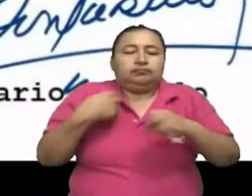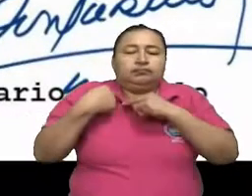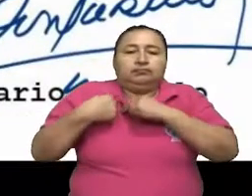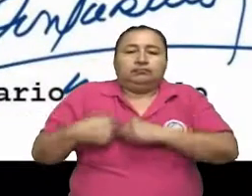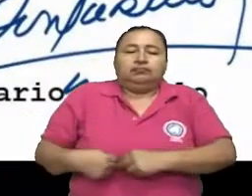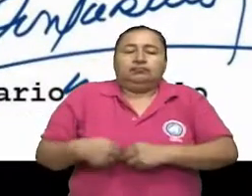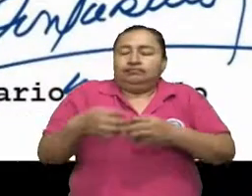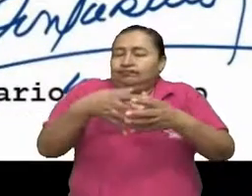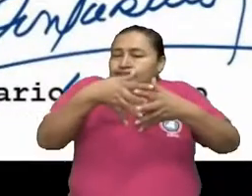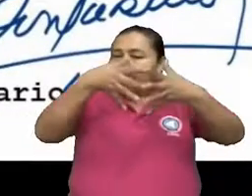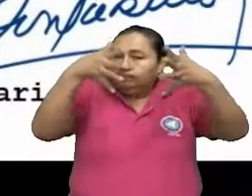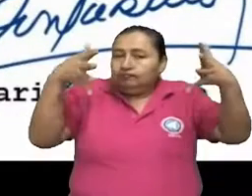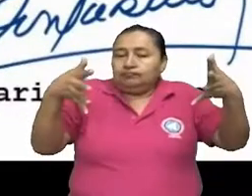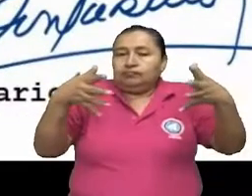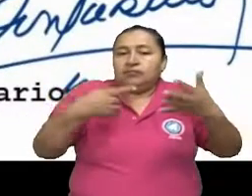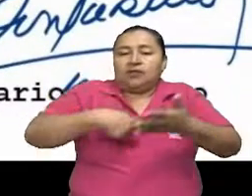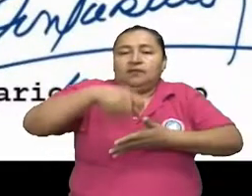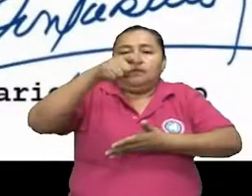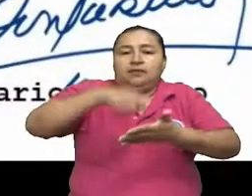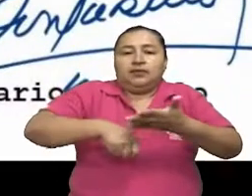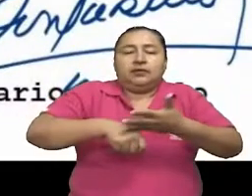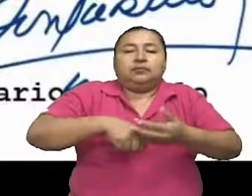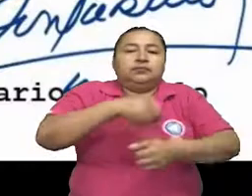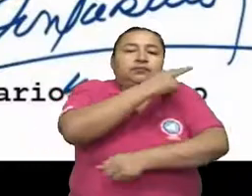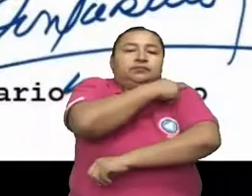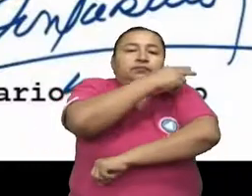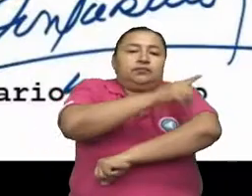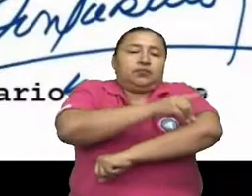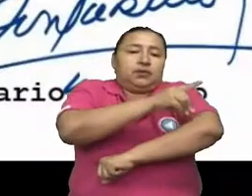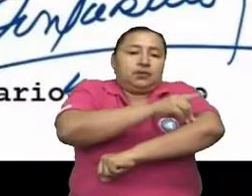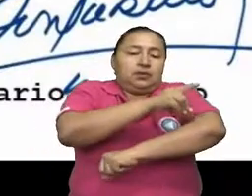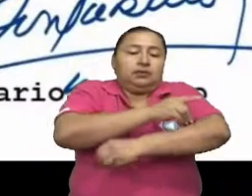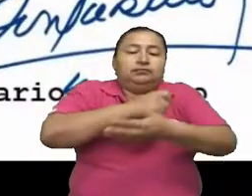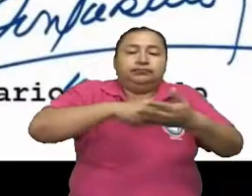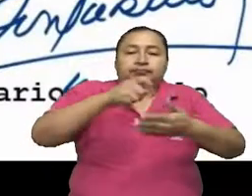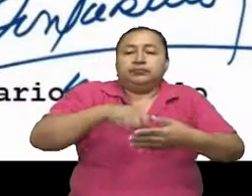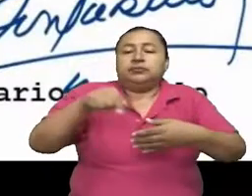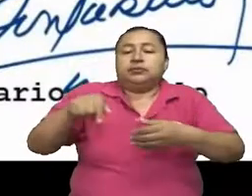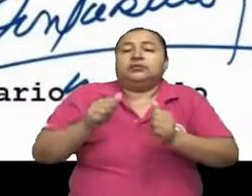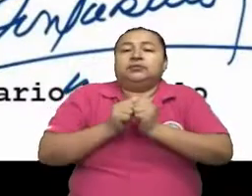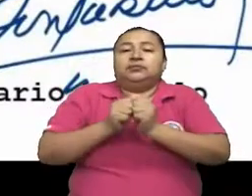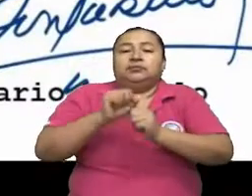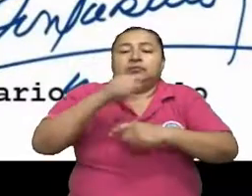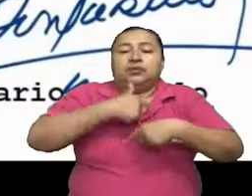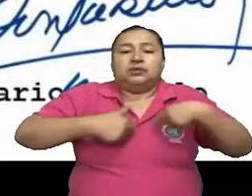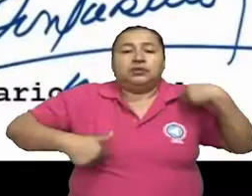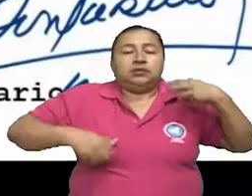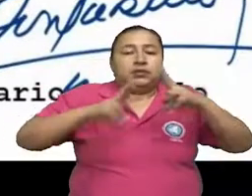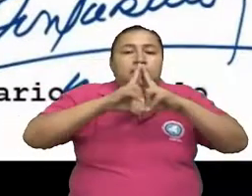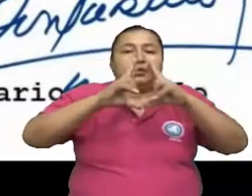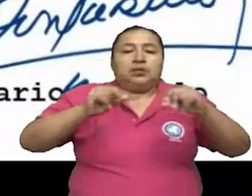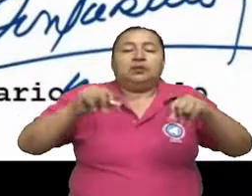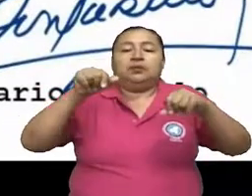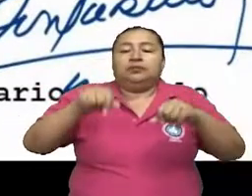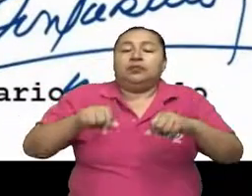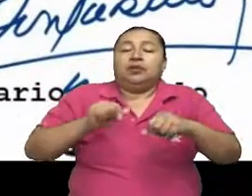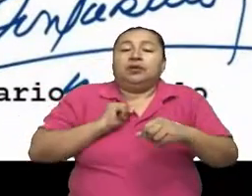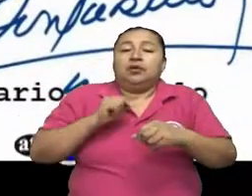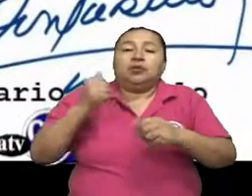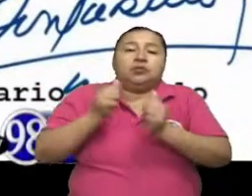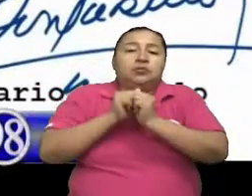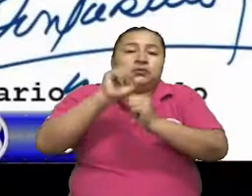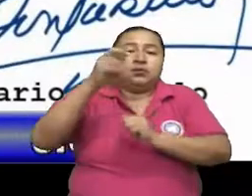humanamente grandes. Firman, comandante Daniel Ortega Saavedra, presidente de la República de Nicaragua, y